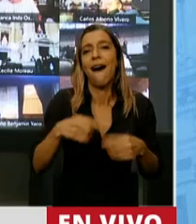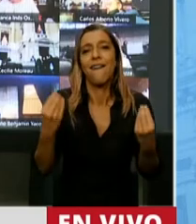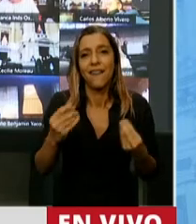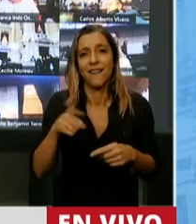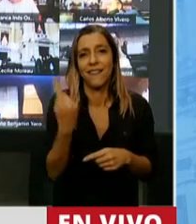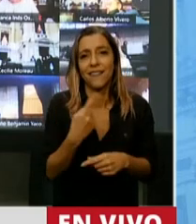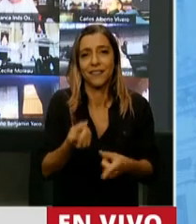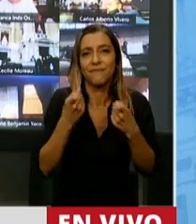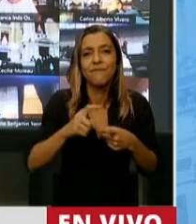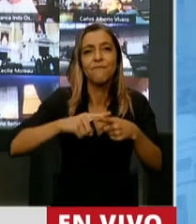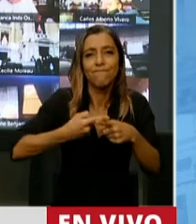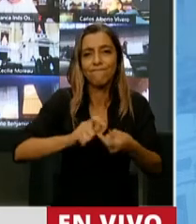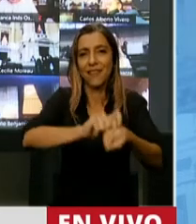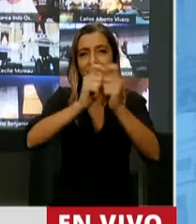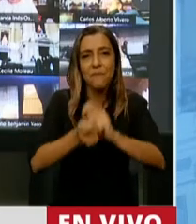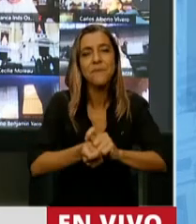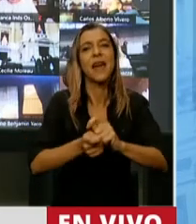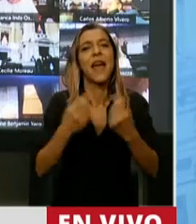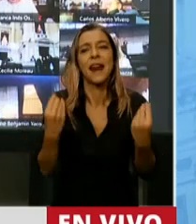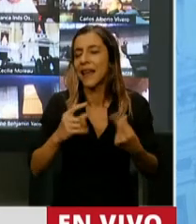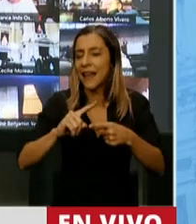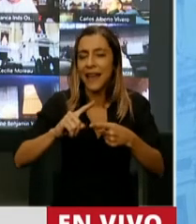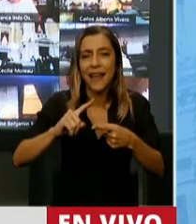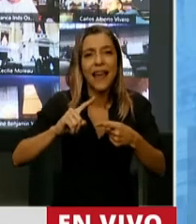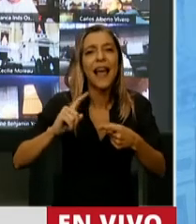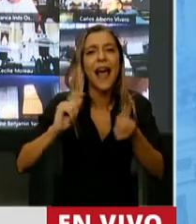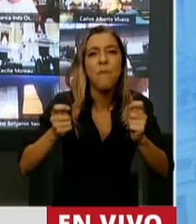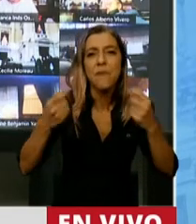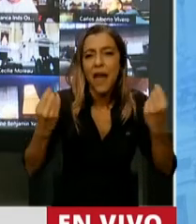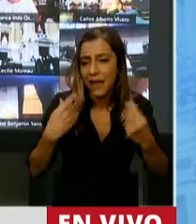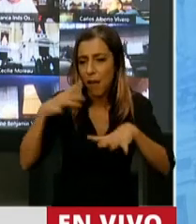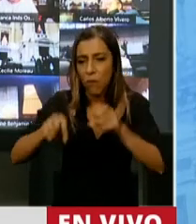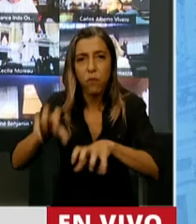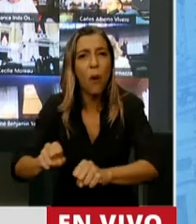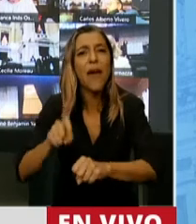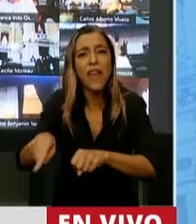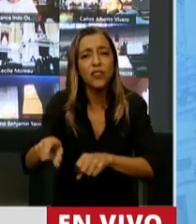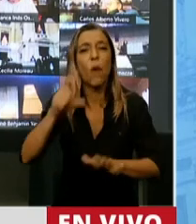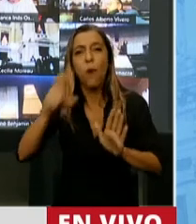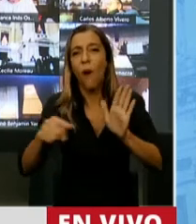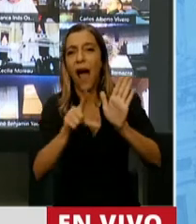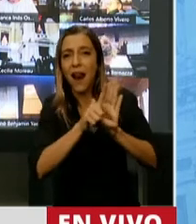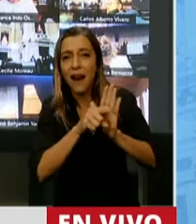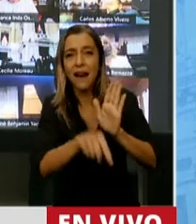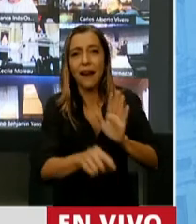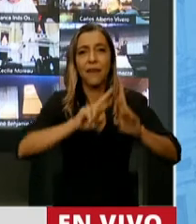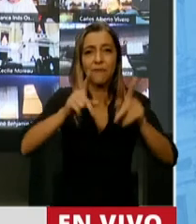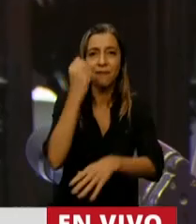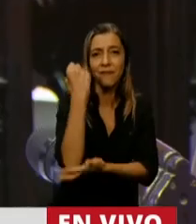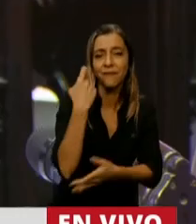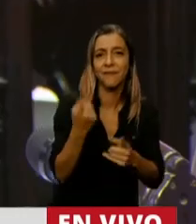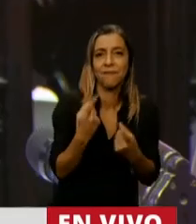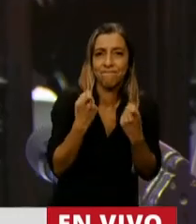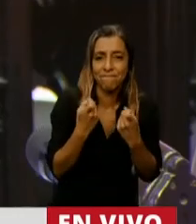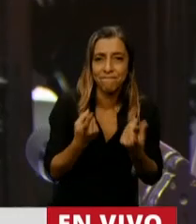política, es decir que las tomas son ilegales, es tener un plan de seguridad, es tener un plan económico.